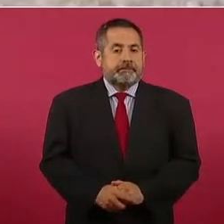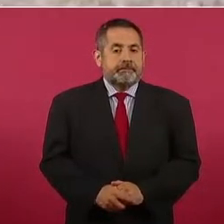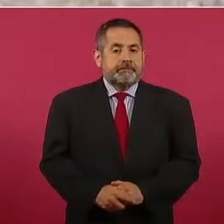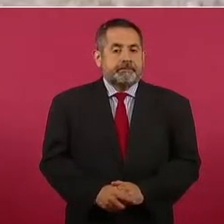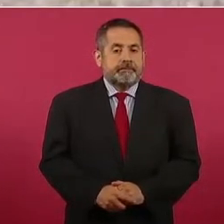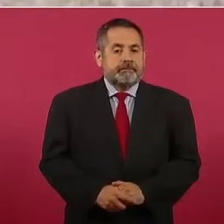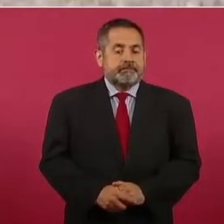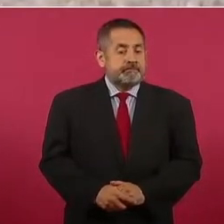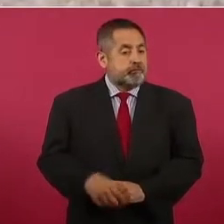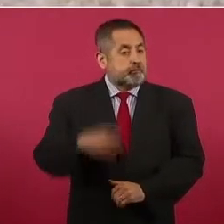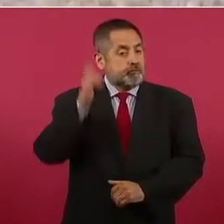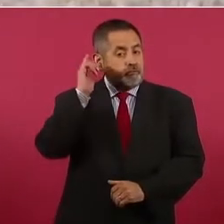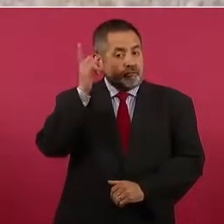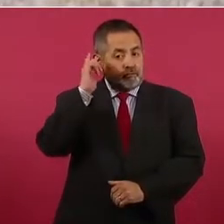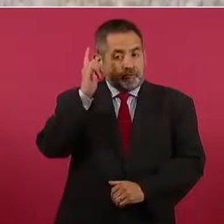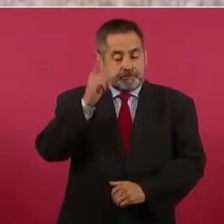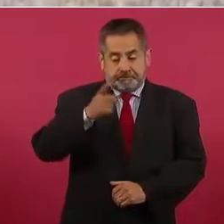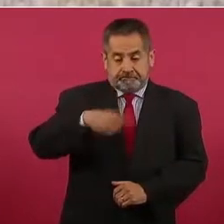y apoyen